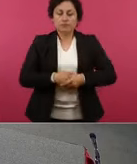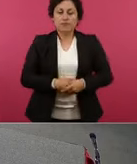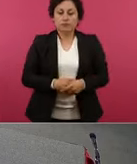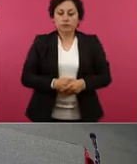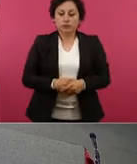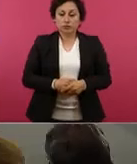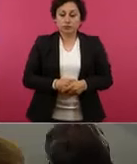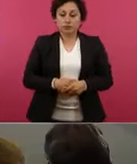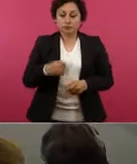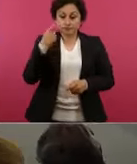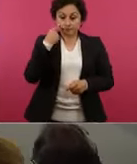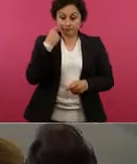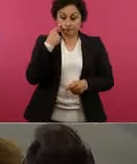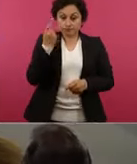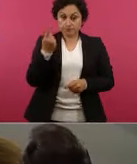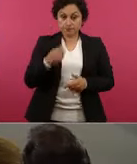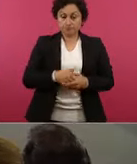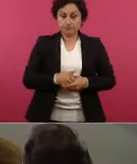Miren,